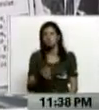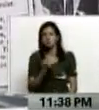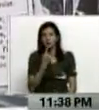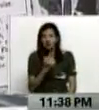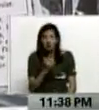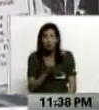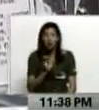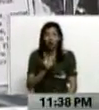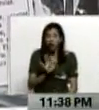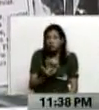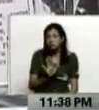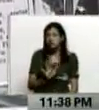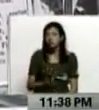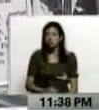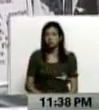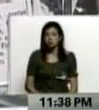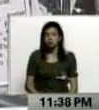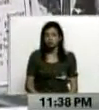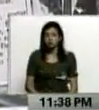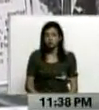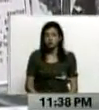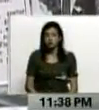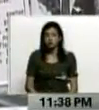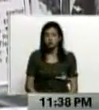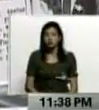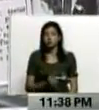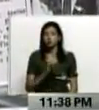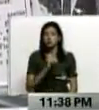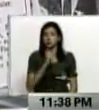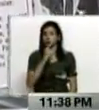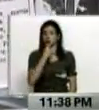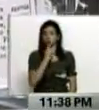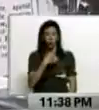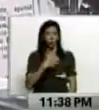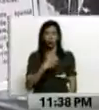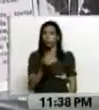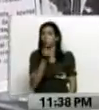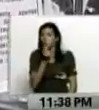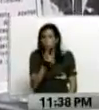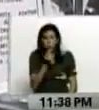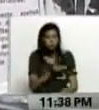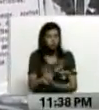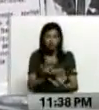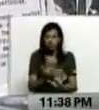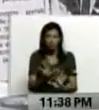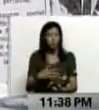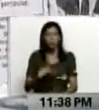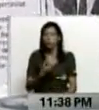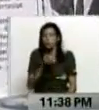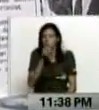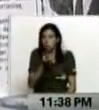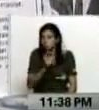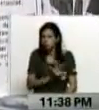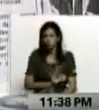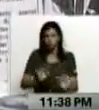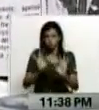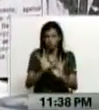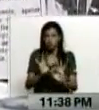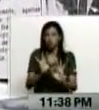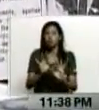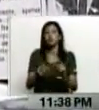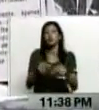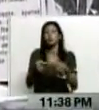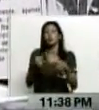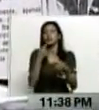finalmente manifestó ese suceso está estrictamente estado sumarial y por lo tanto yo no puedo decirles nada sobre el particular